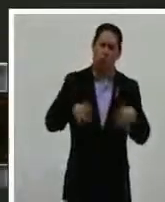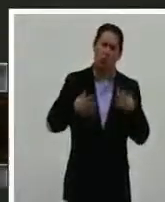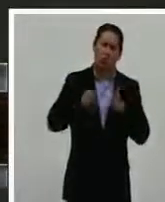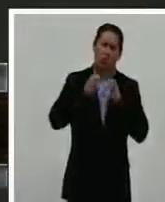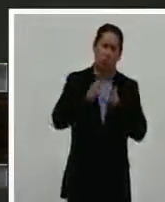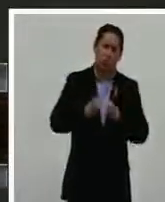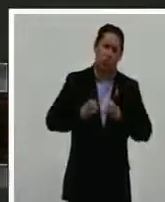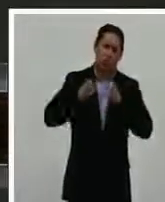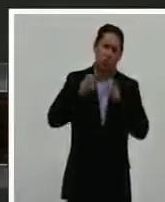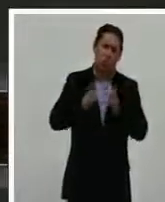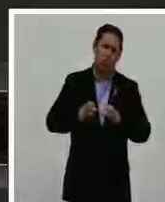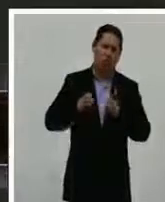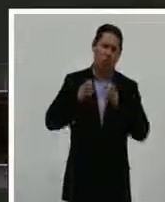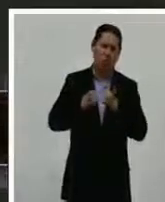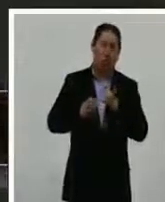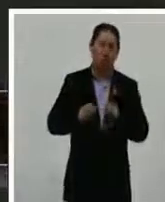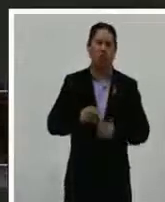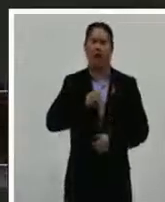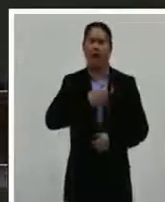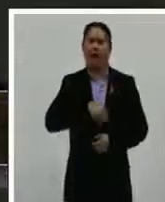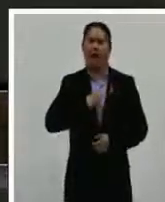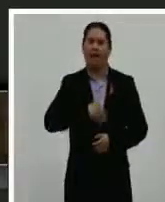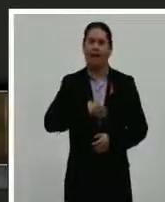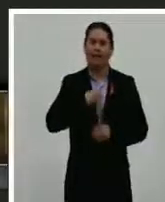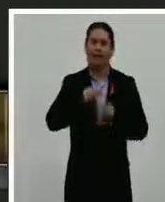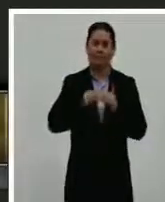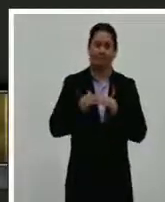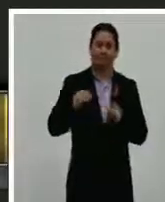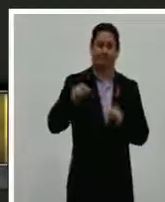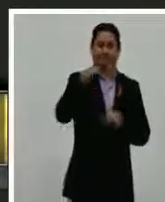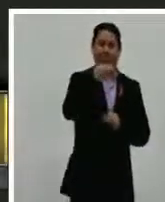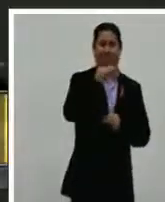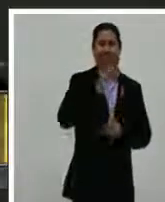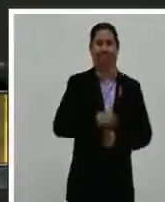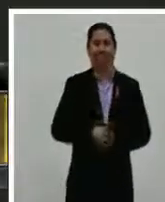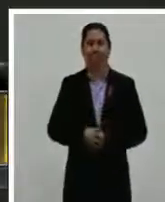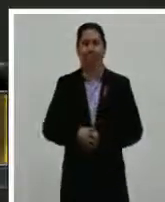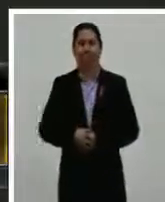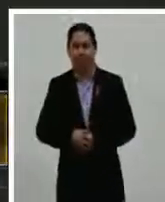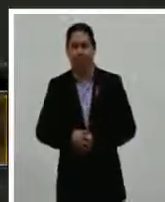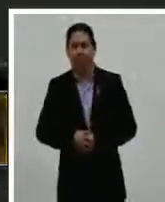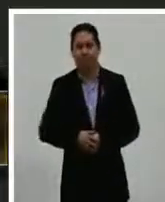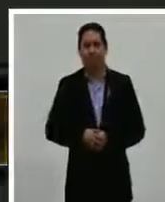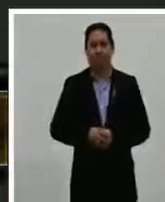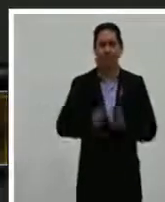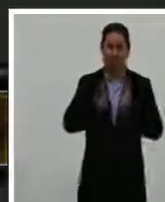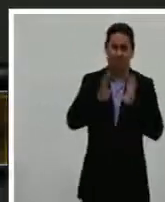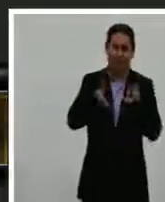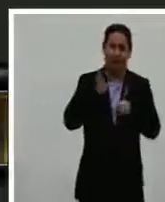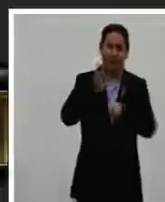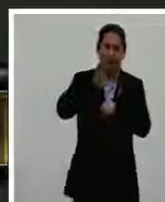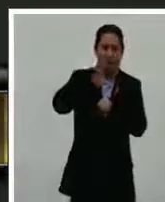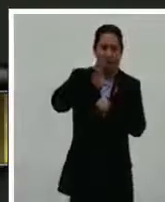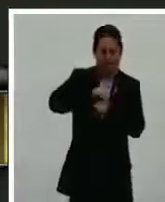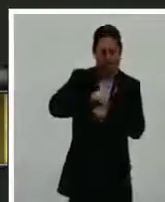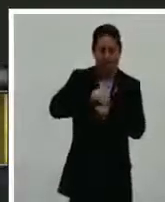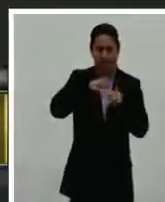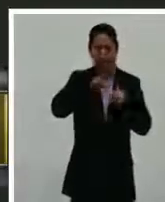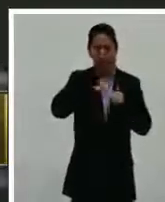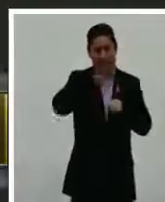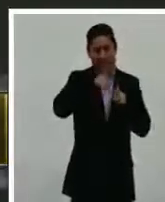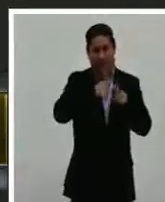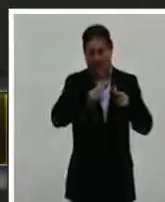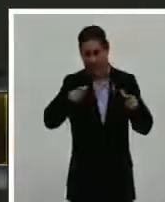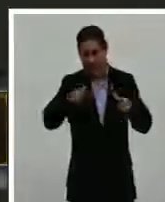los cuidados paliativos por cáncer avanzado pudiendo expandir tantas licencias como sean necesarias